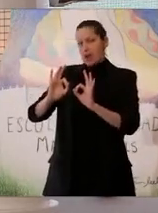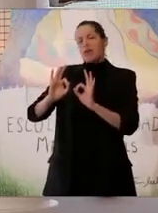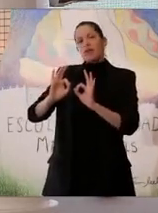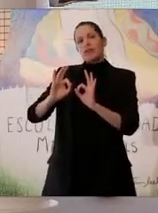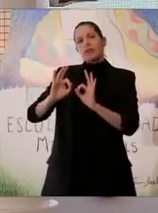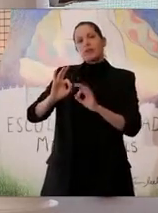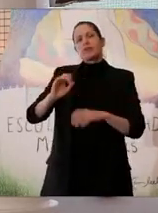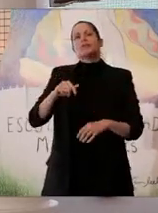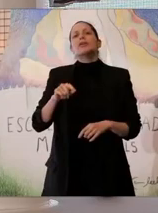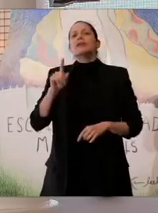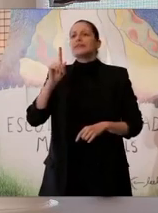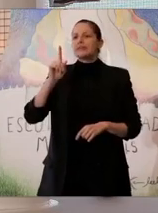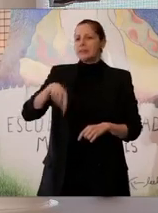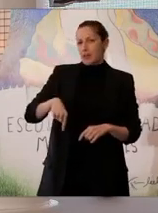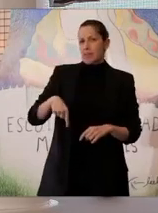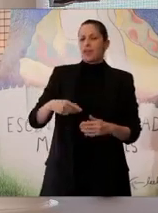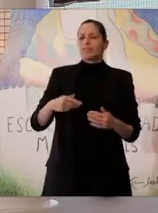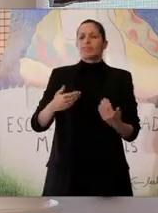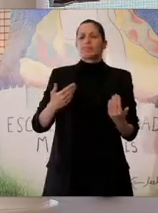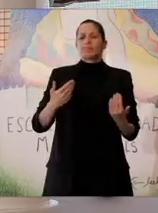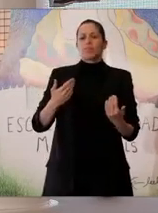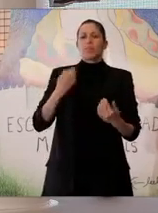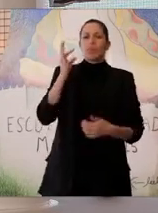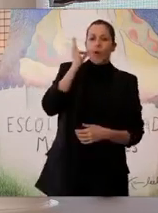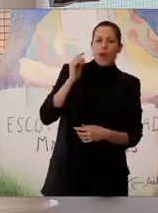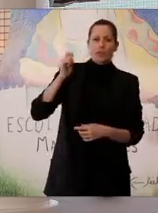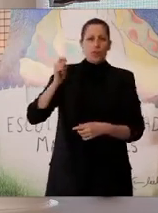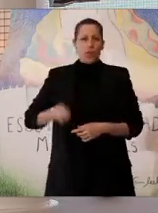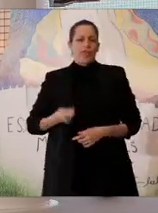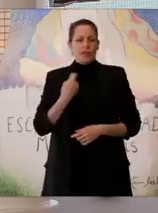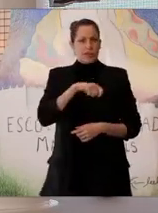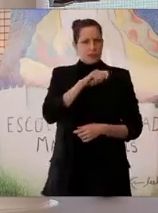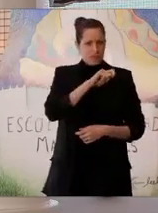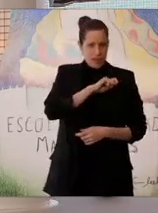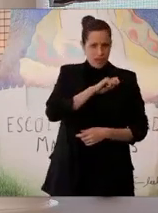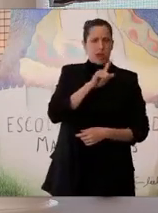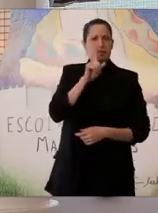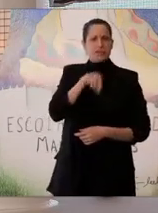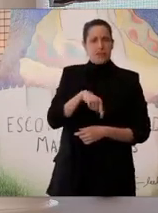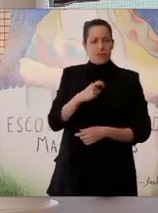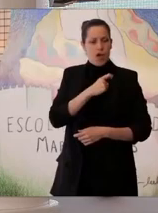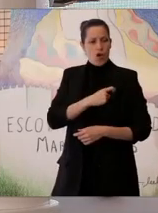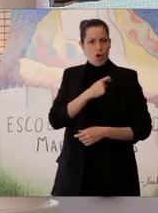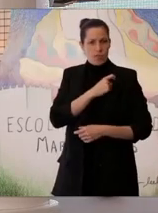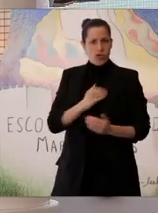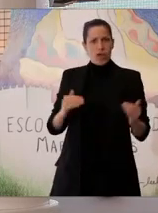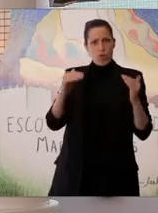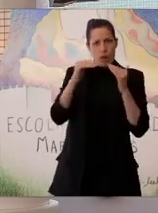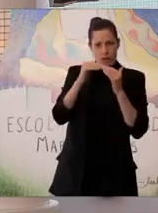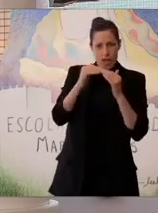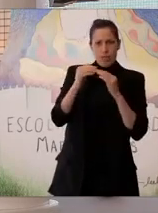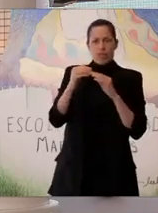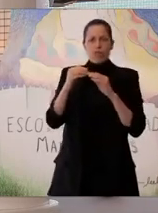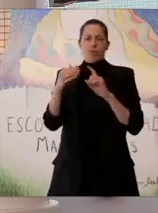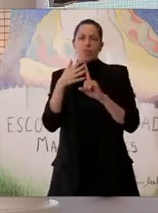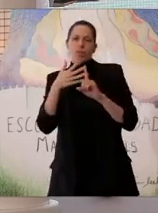de la Asociación de Mujeres Juezas Españolas y coordinadora de la Comisión de Igualdad y Violencia de Género de la Asociación